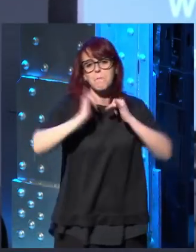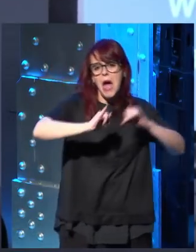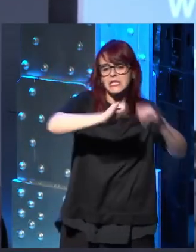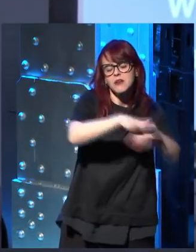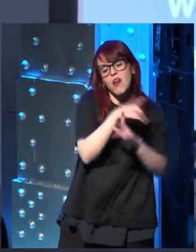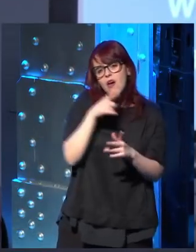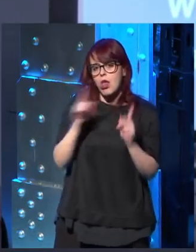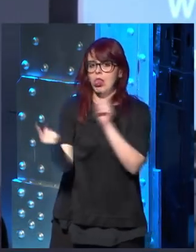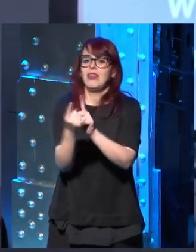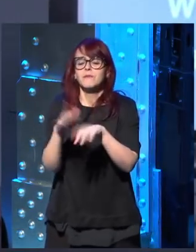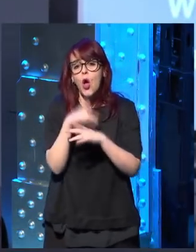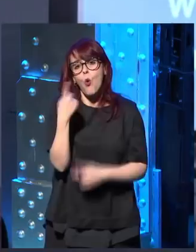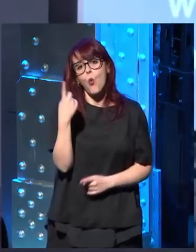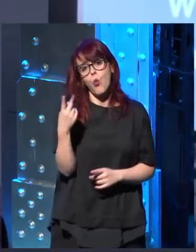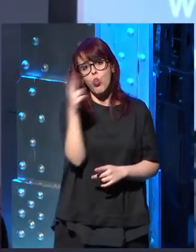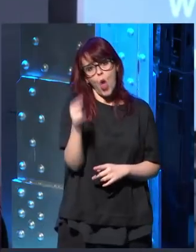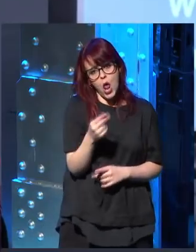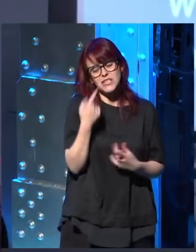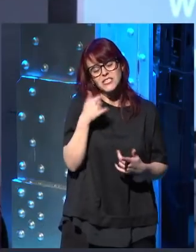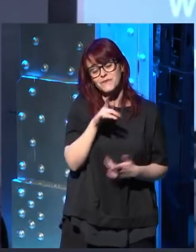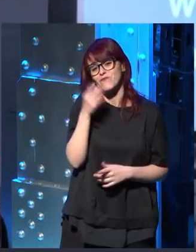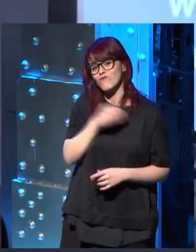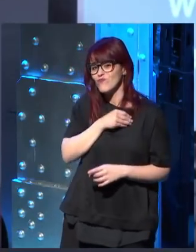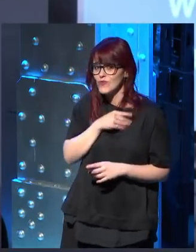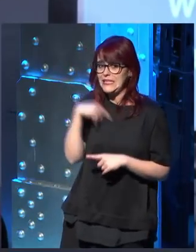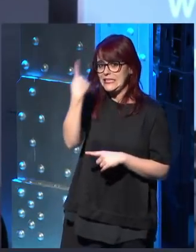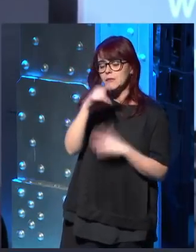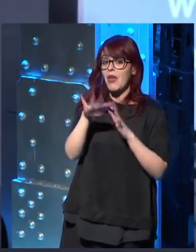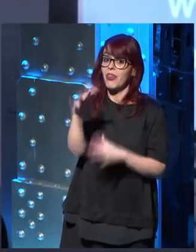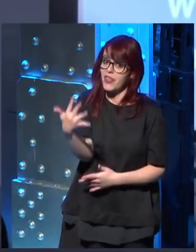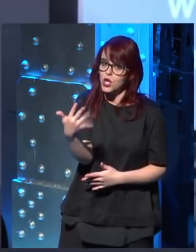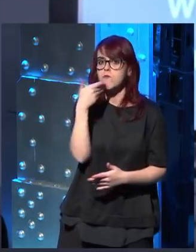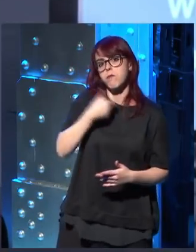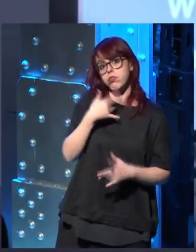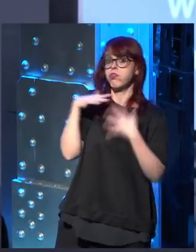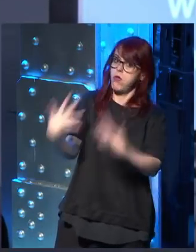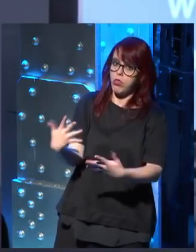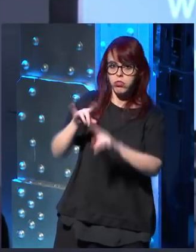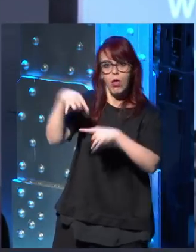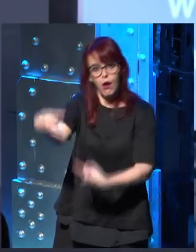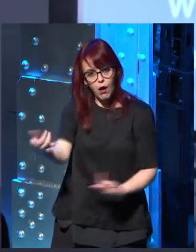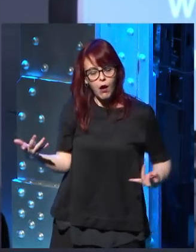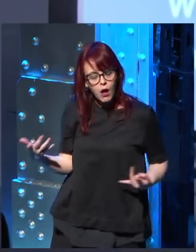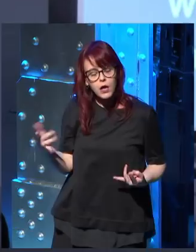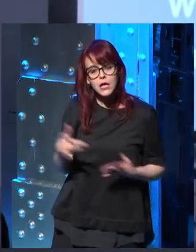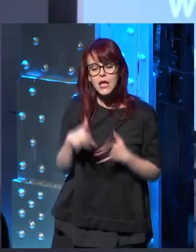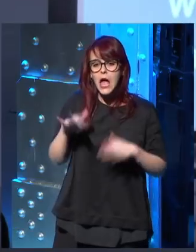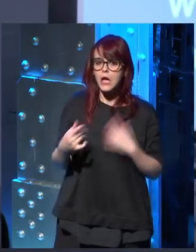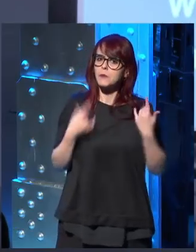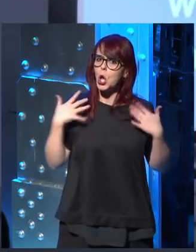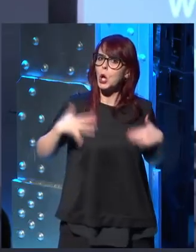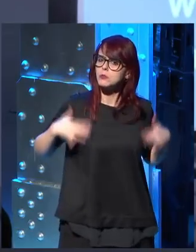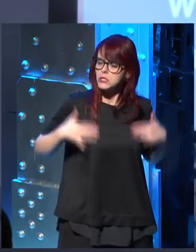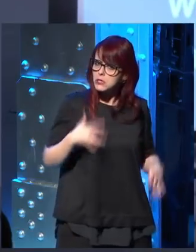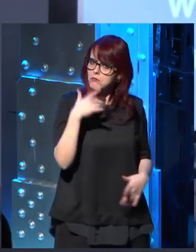$1 y ponía cara de decepción, de tristeza. Le daba 5 y me pedía 10. Iba vestida